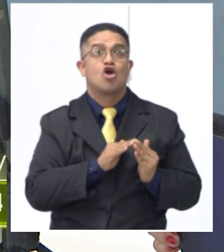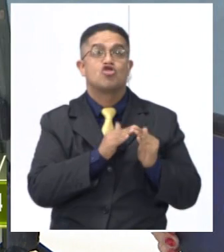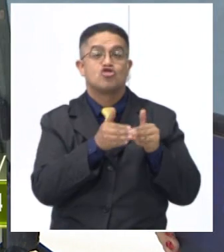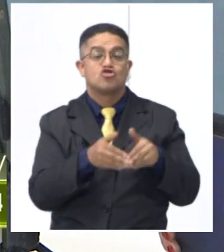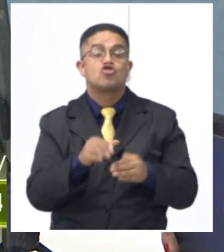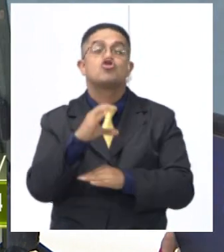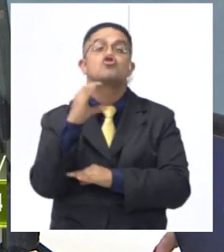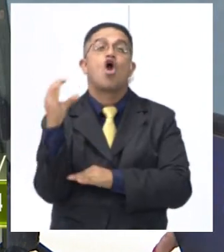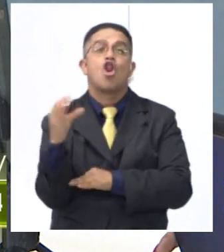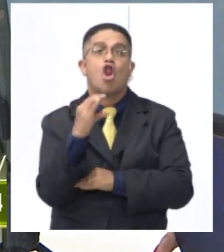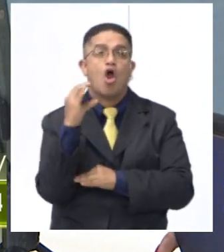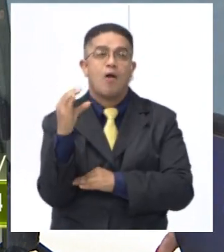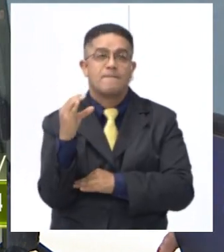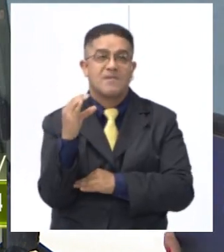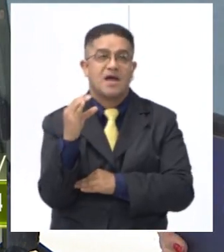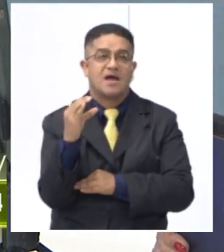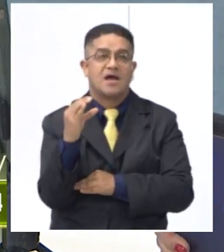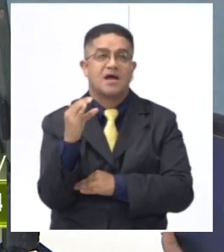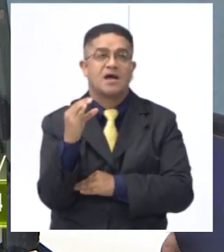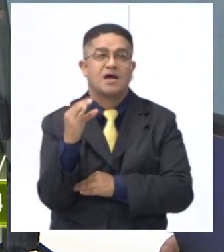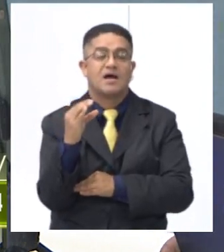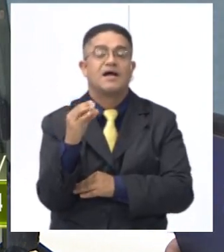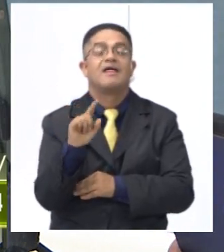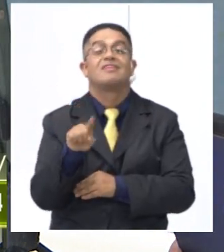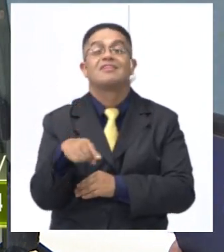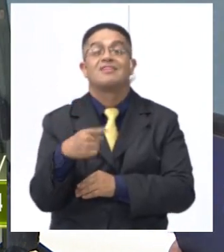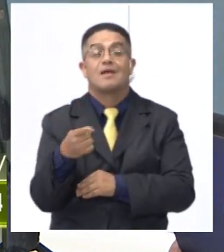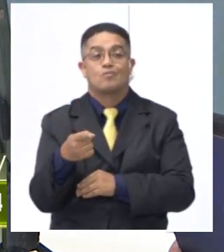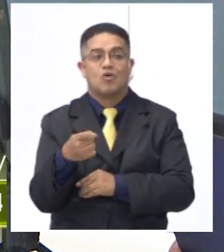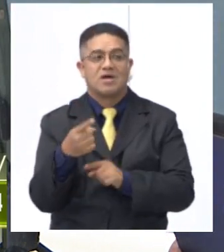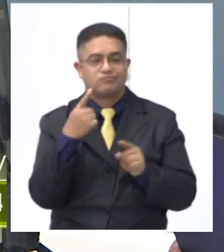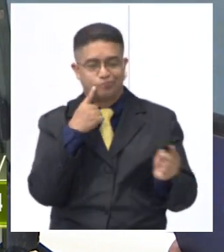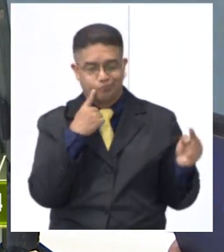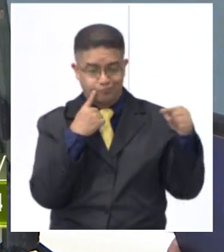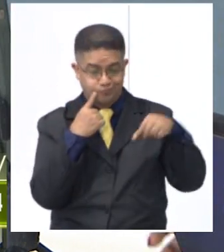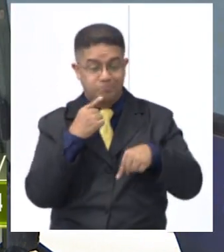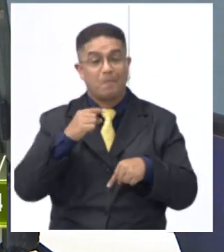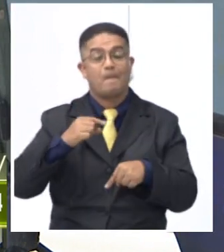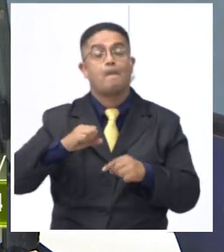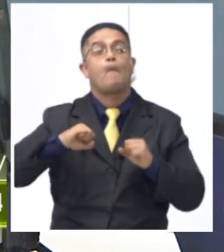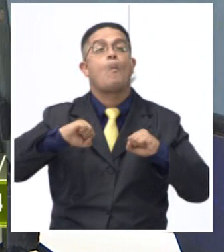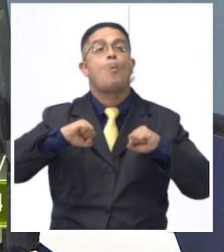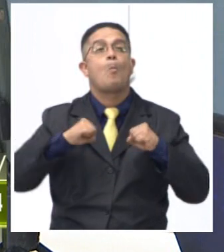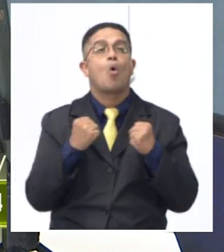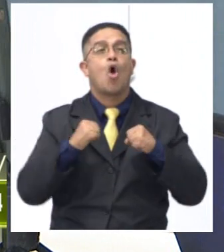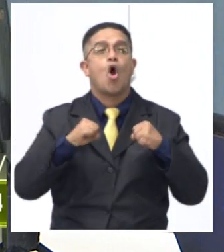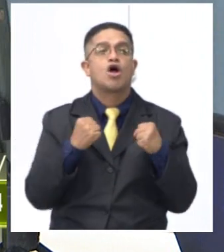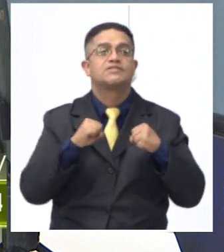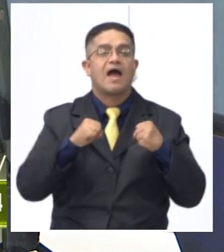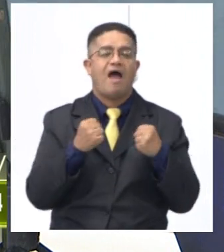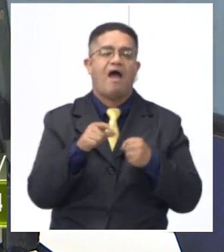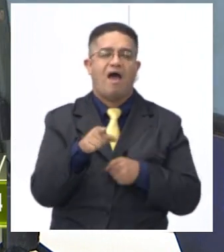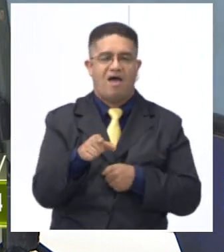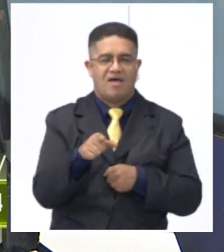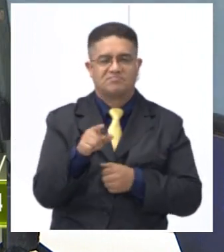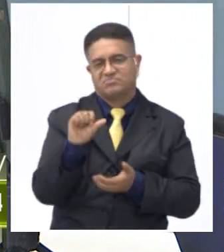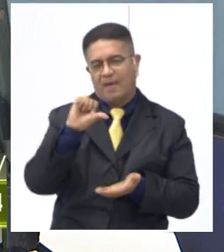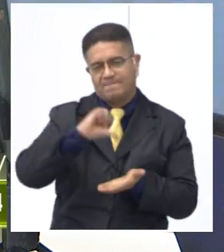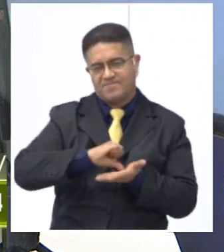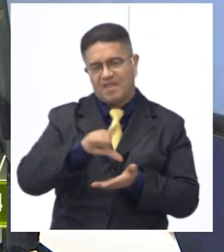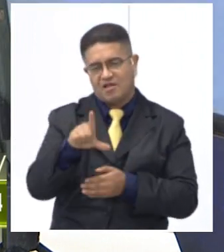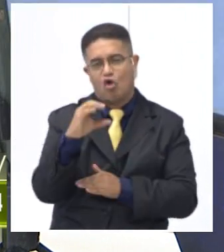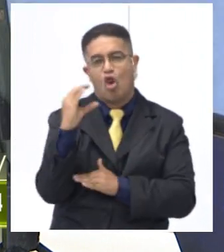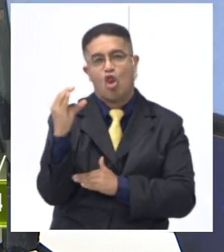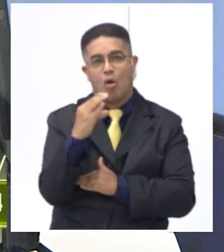Magdalena. Y después el Magdalena llega a Santa Fe de Bogotá, que en ese entonces se llamaba, la Nueva Granada se llamaba Santa Fe de Bogotá. Y hay